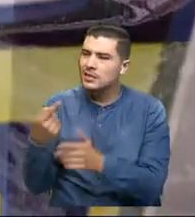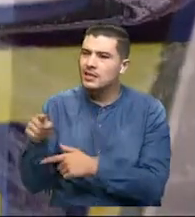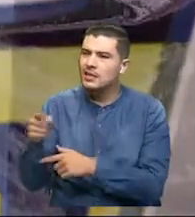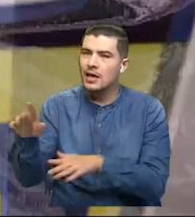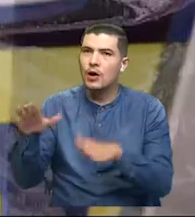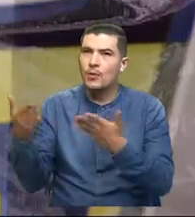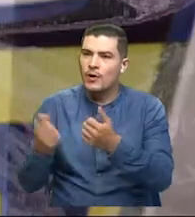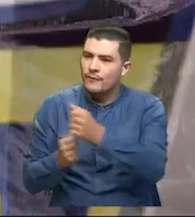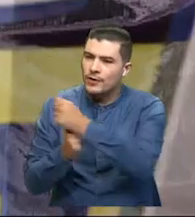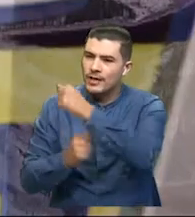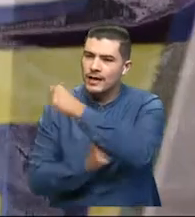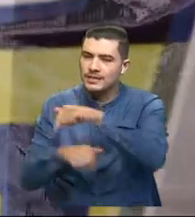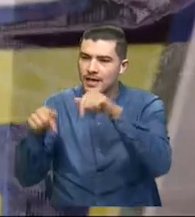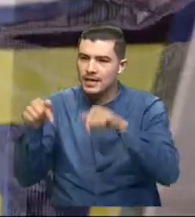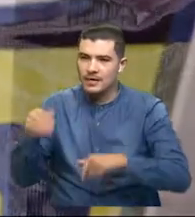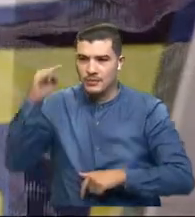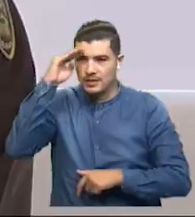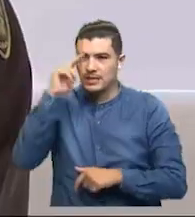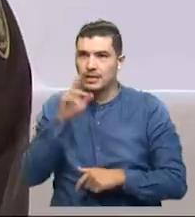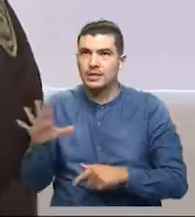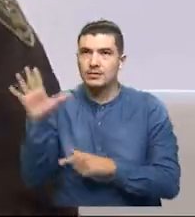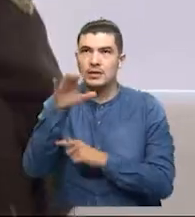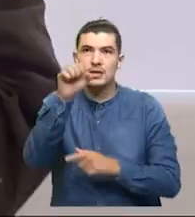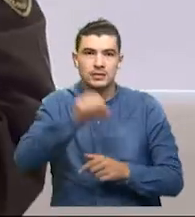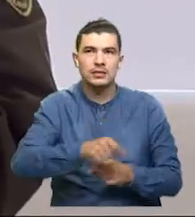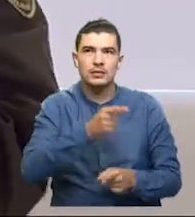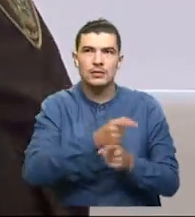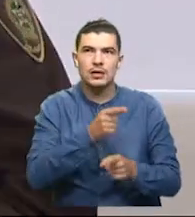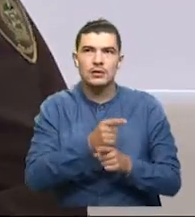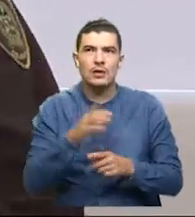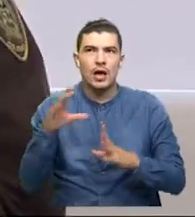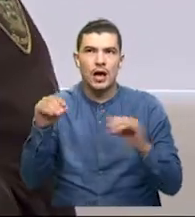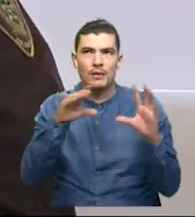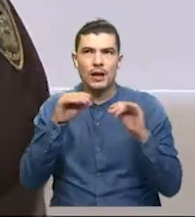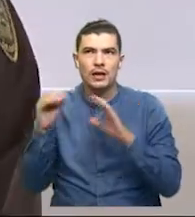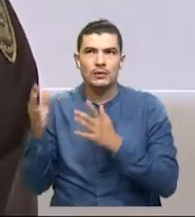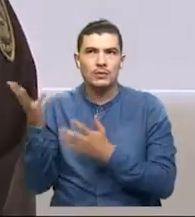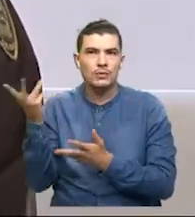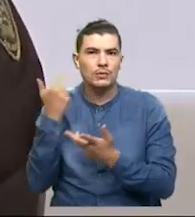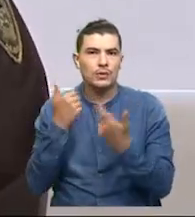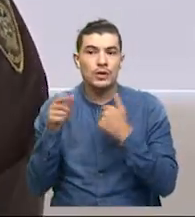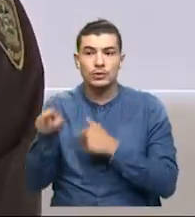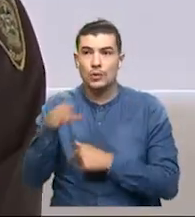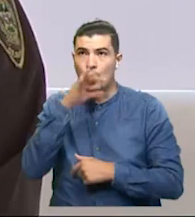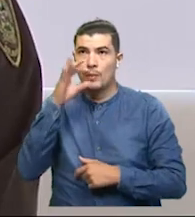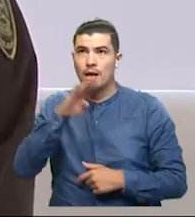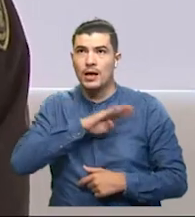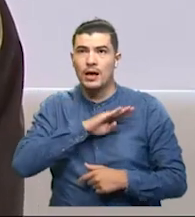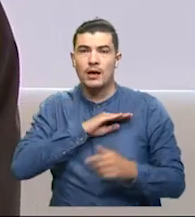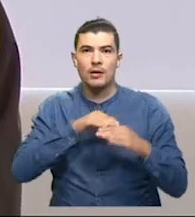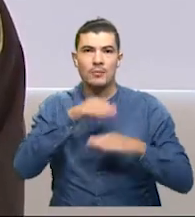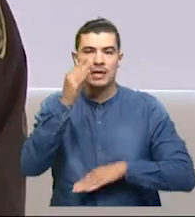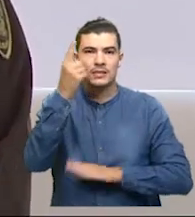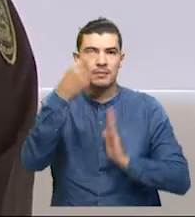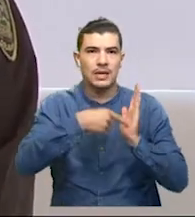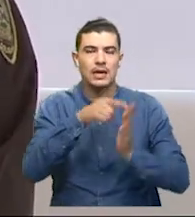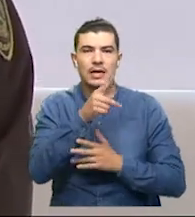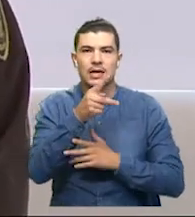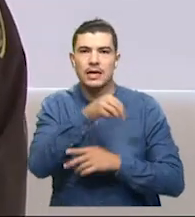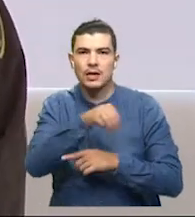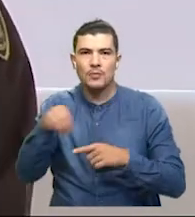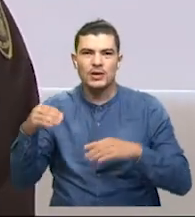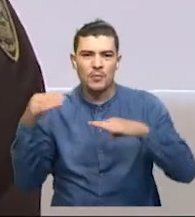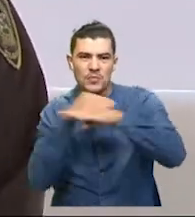más fortalecemos a la policía en Cimitarra. Sí, señor. Hablando, señor gobernador, precisamente con el señor alcalde, hablaba de más de 1,000 kilómetros en vías y